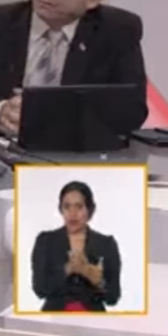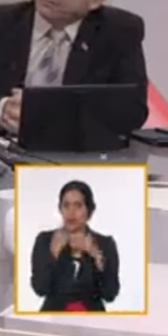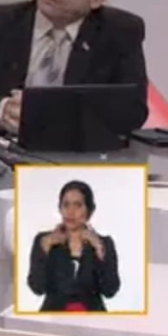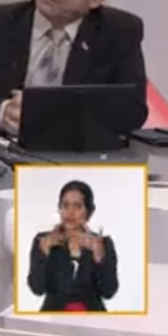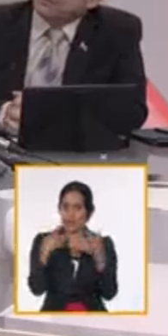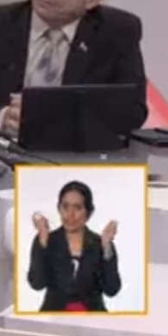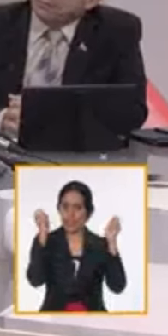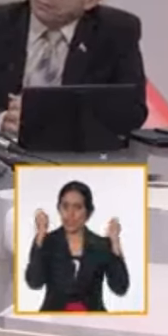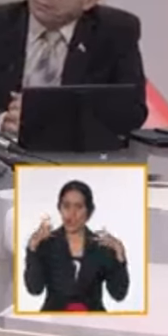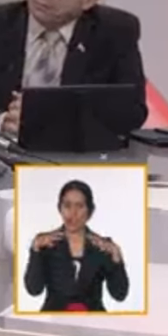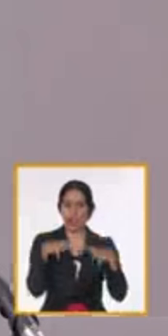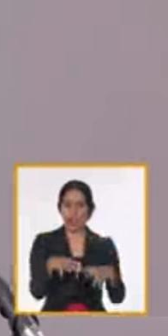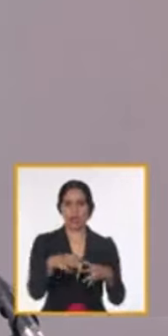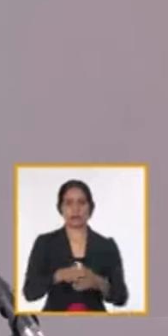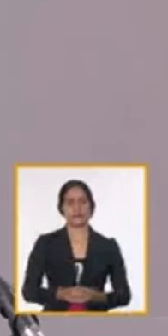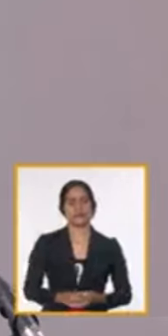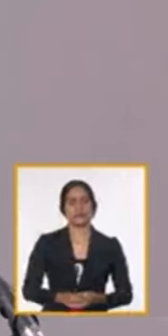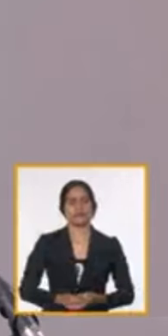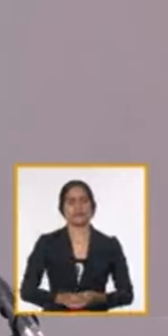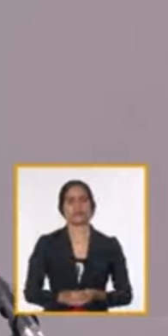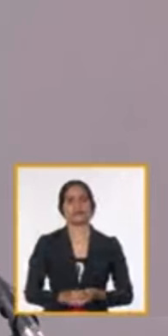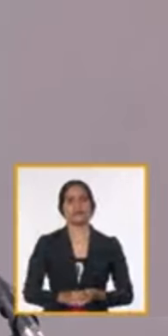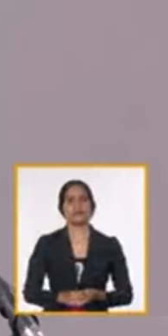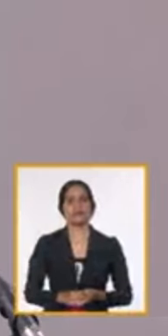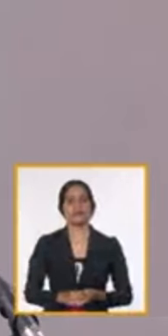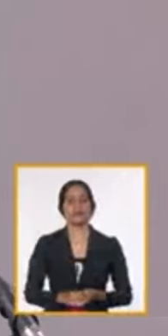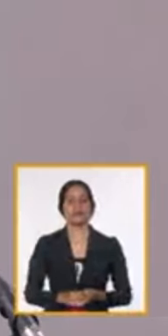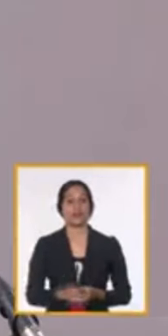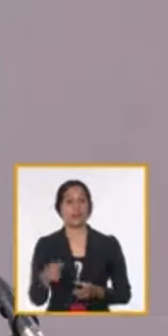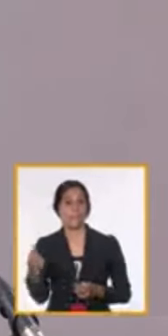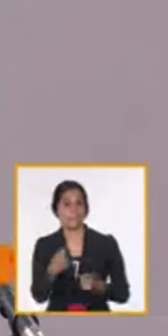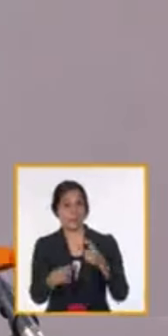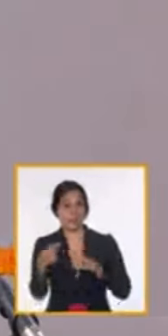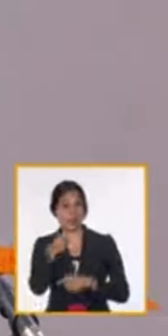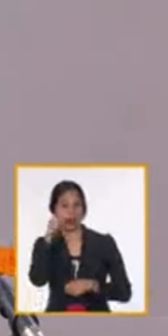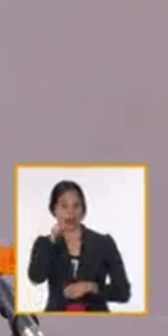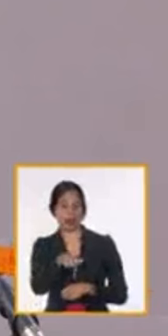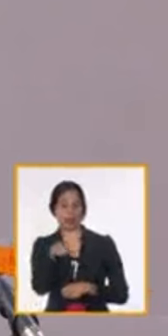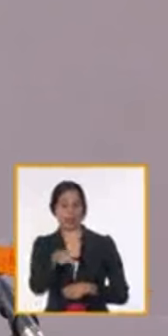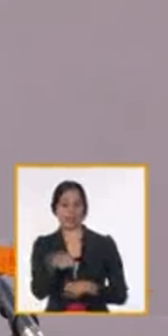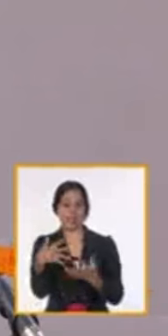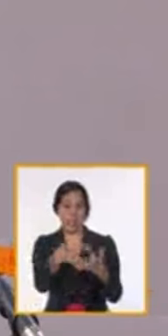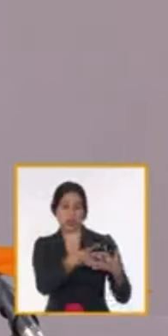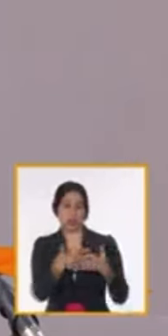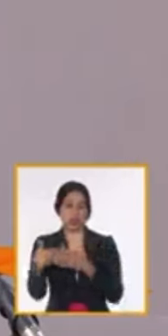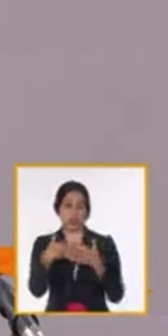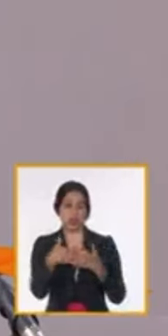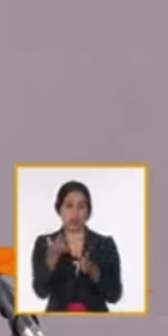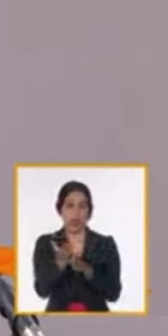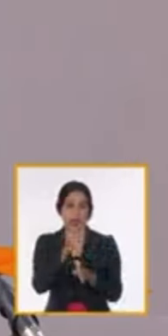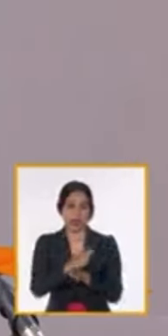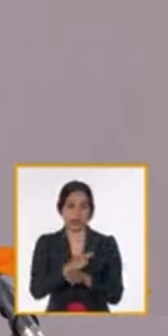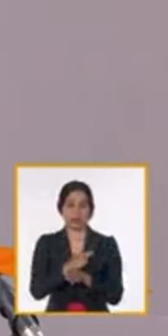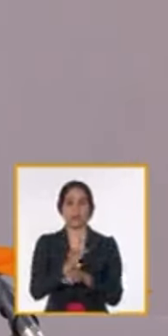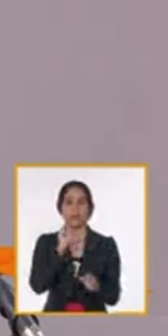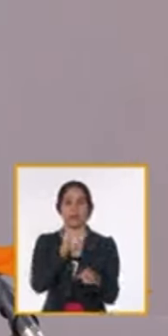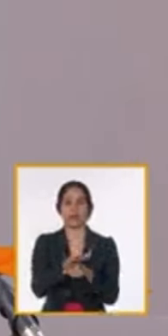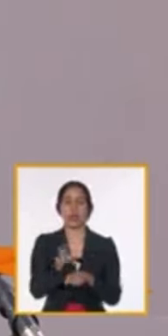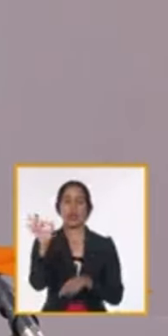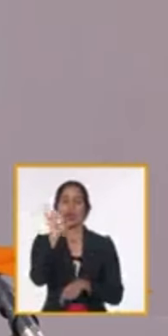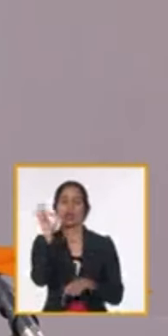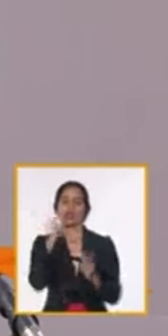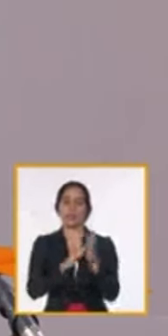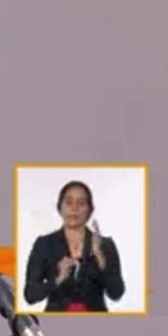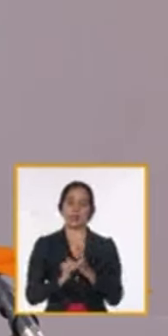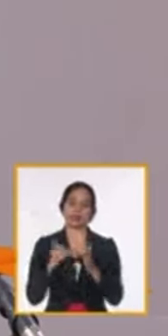reclamos? Lo primero es que Estados Unidos, desde los últimos 8 meses, o sea, hoy marcamos exactamente 8 meses